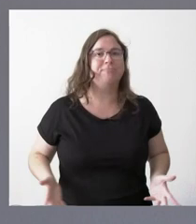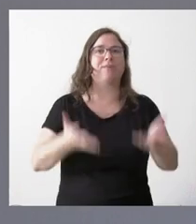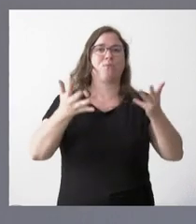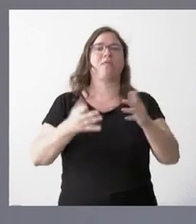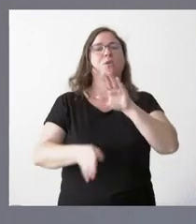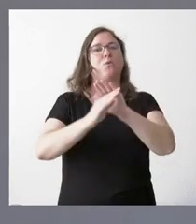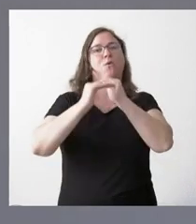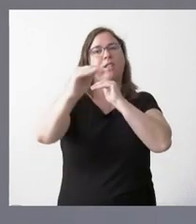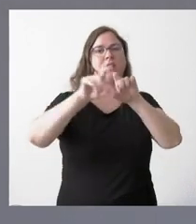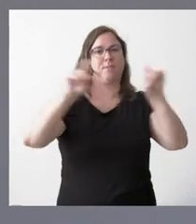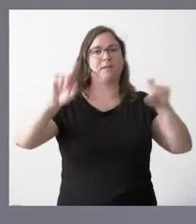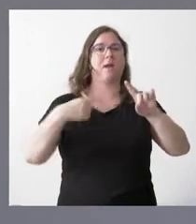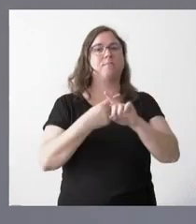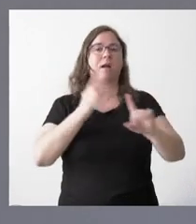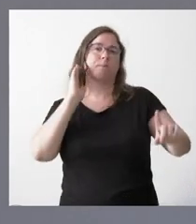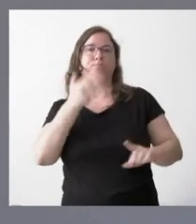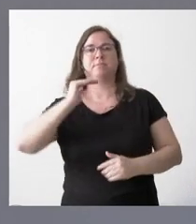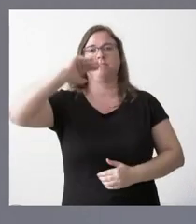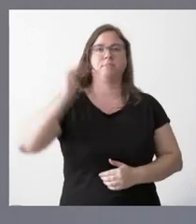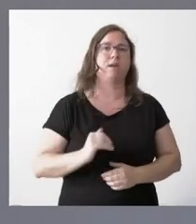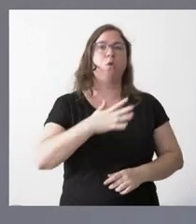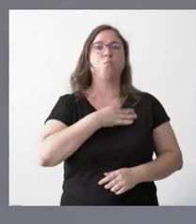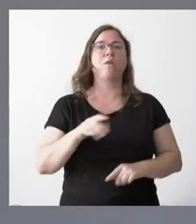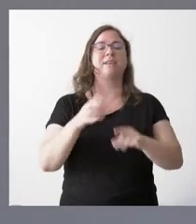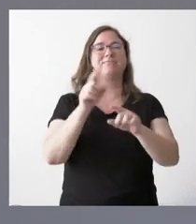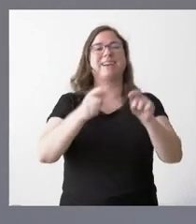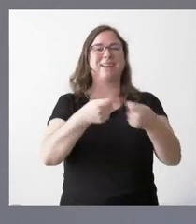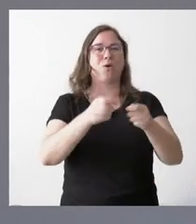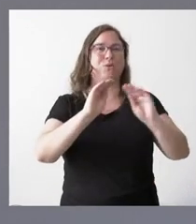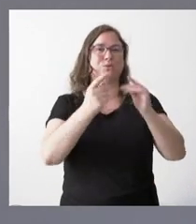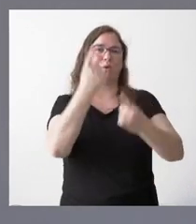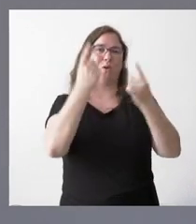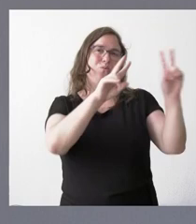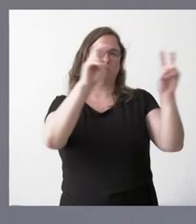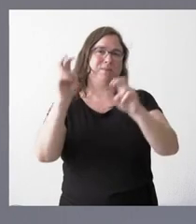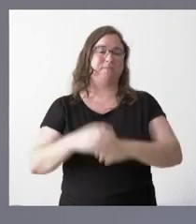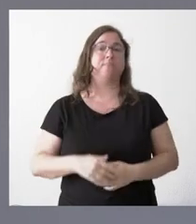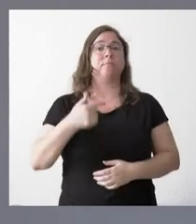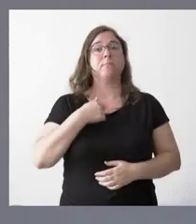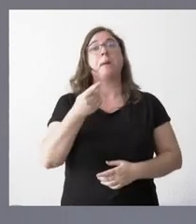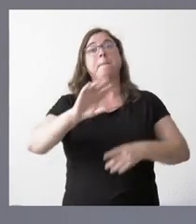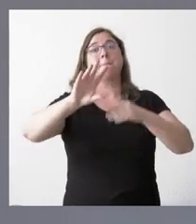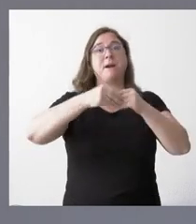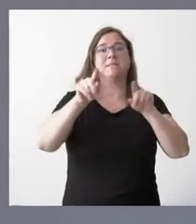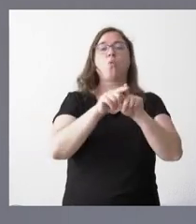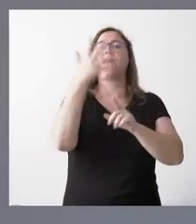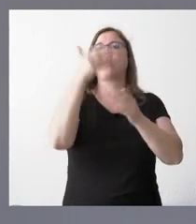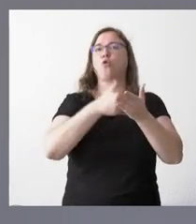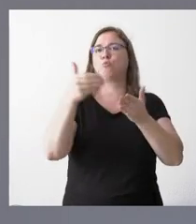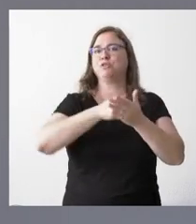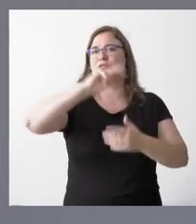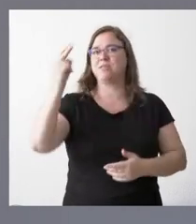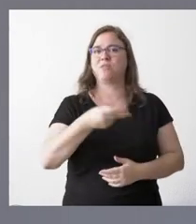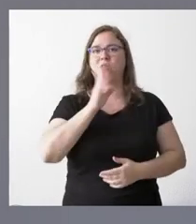mantenimiento de estas empresas y reducir el impacto que hubiera podido tener para sus negocios alguna de estas cuestiones. A esto se une esos 5 millones de